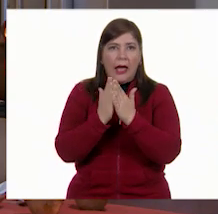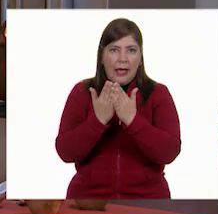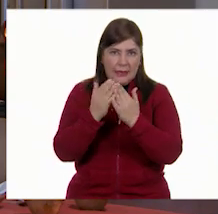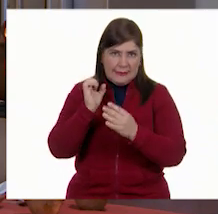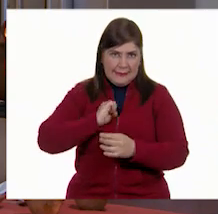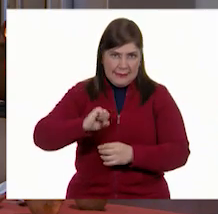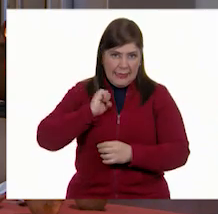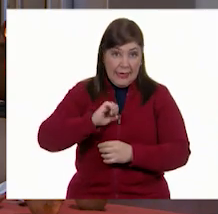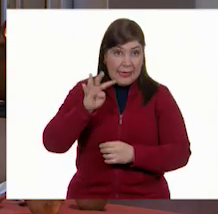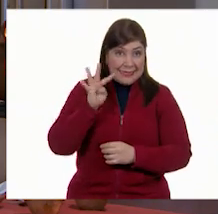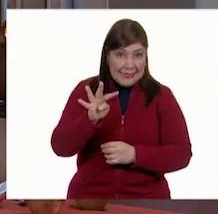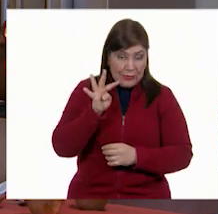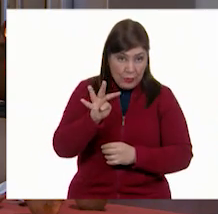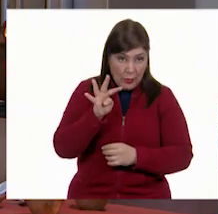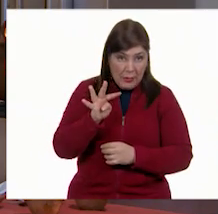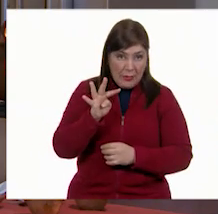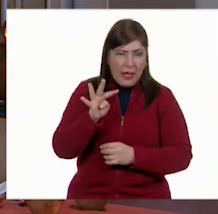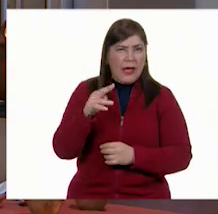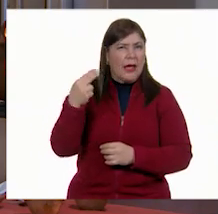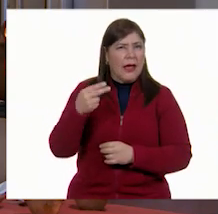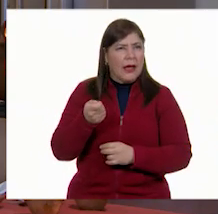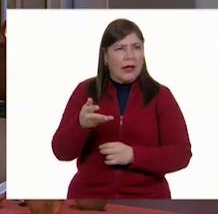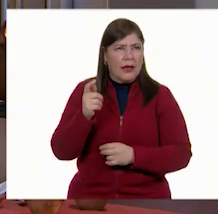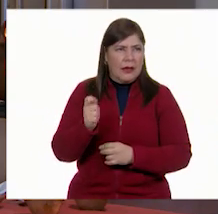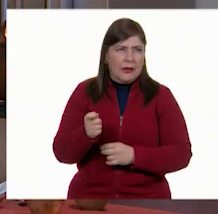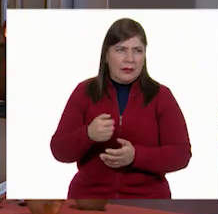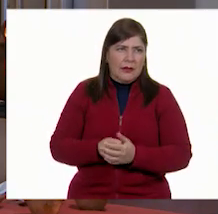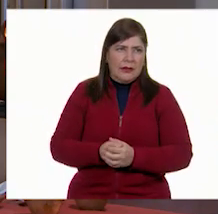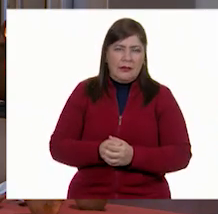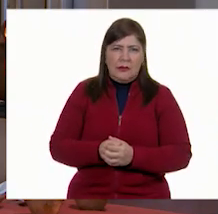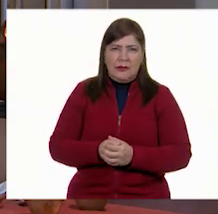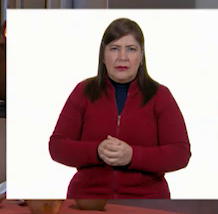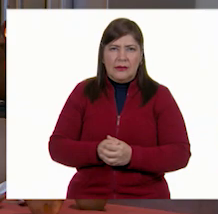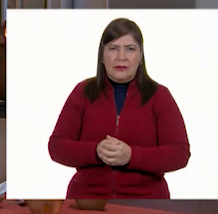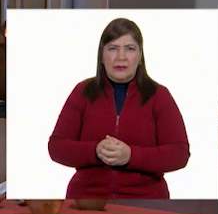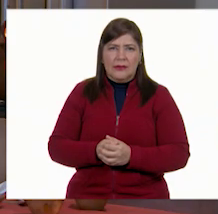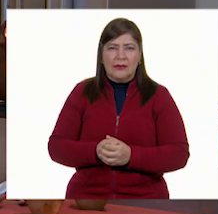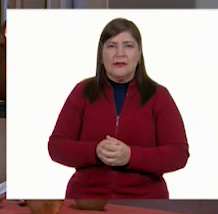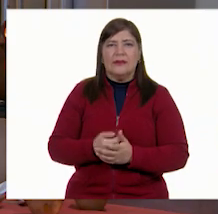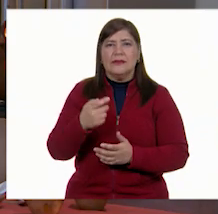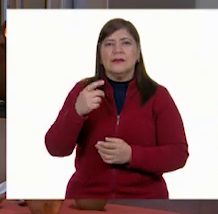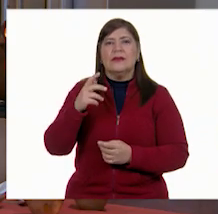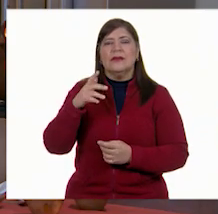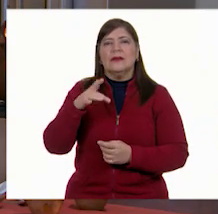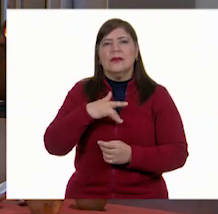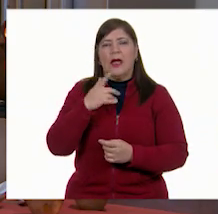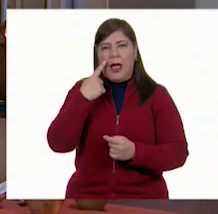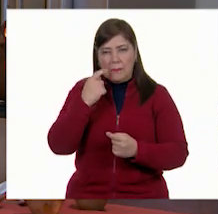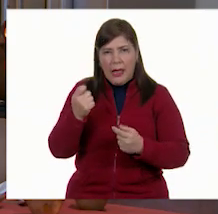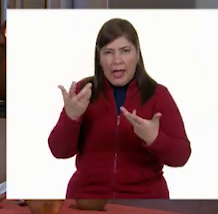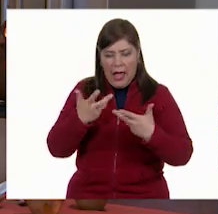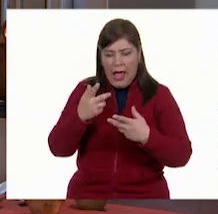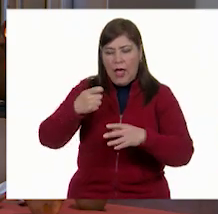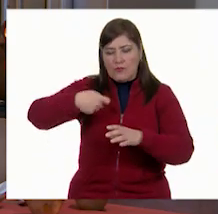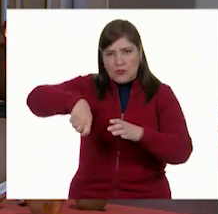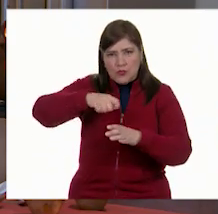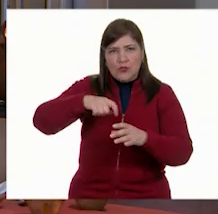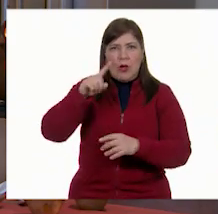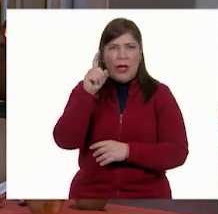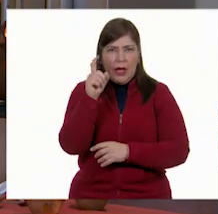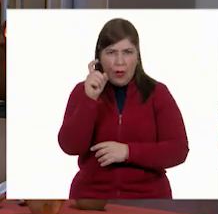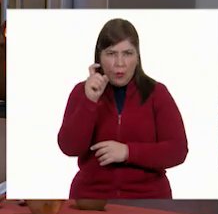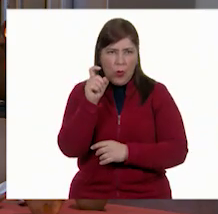siglo XIX que se llama Pollos Republicanos. Y para finalizar, un agua fresca